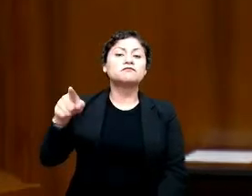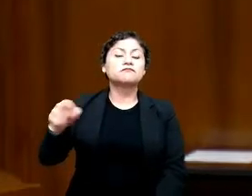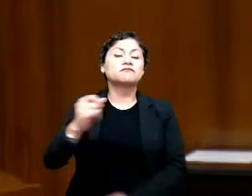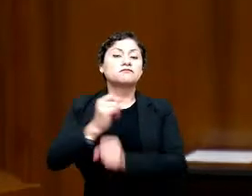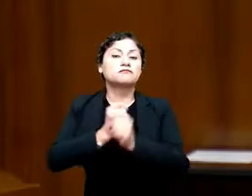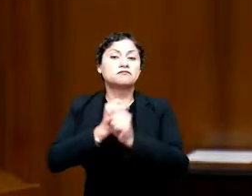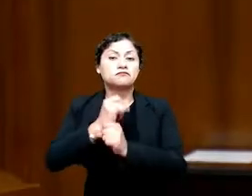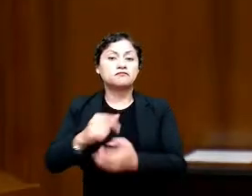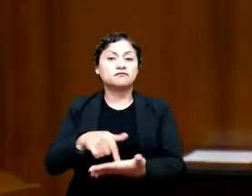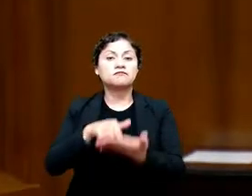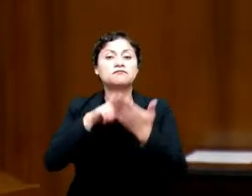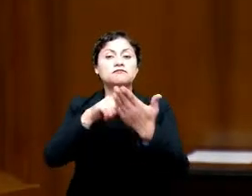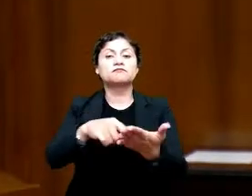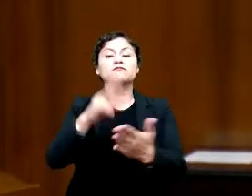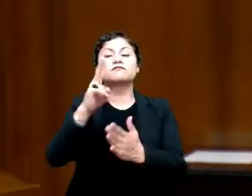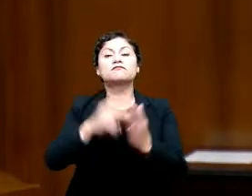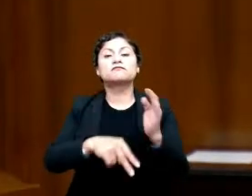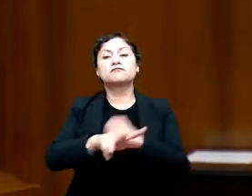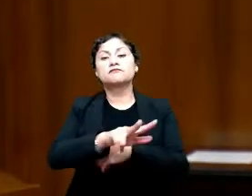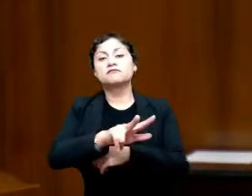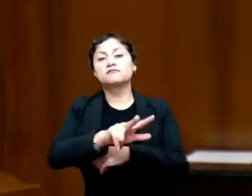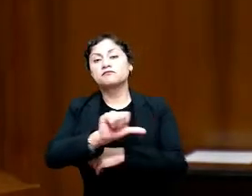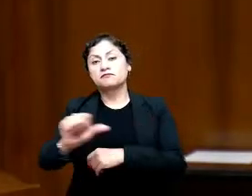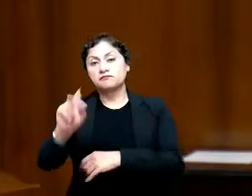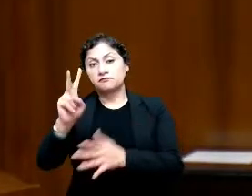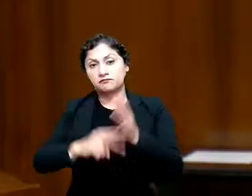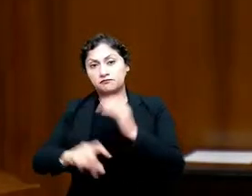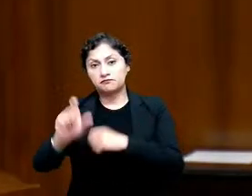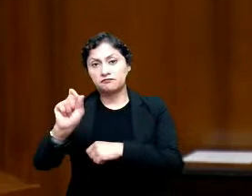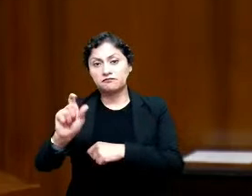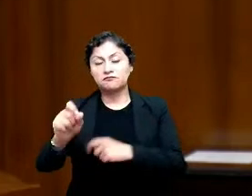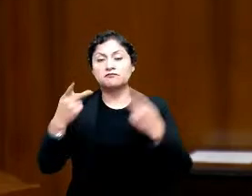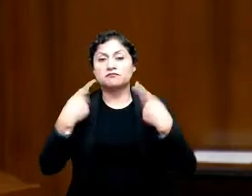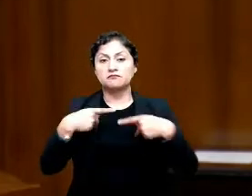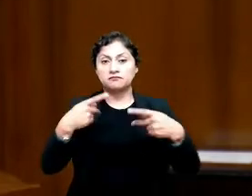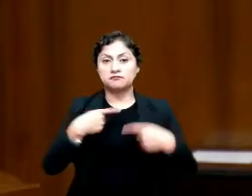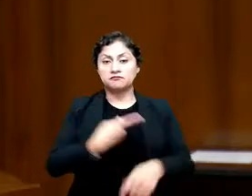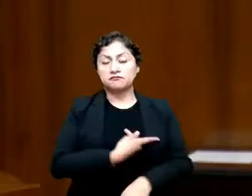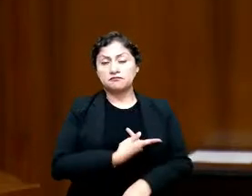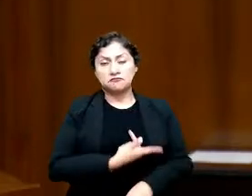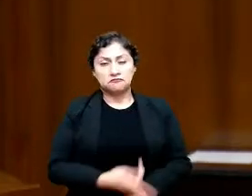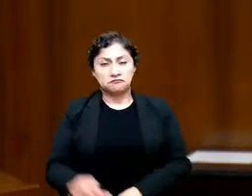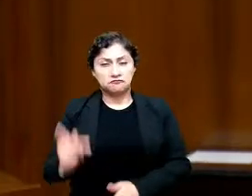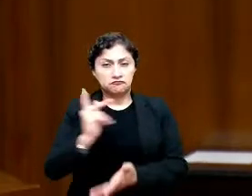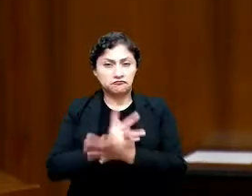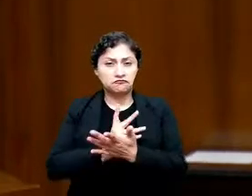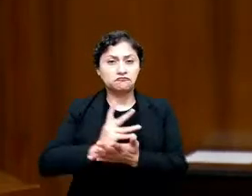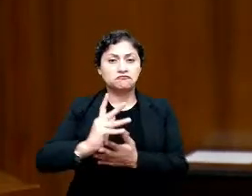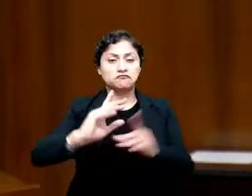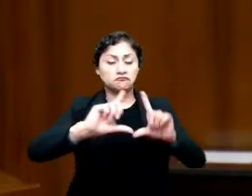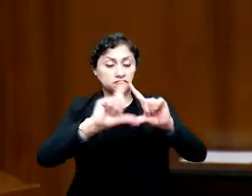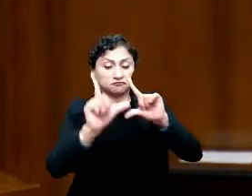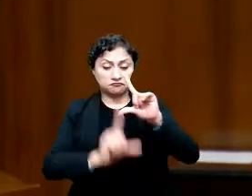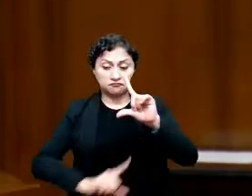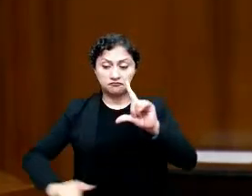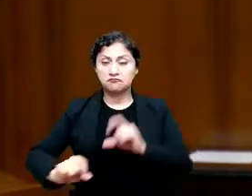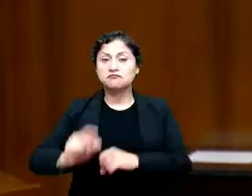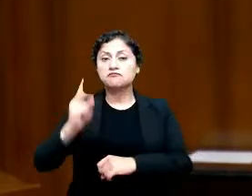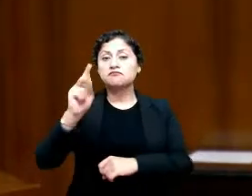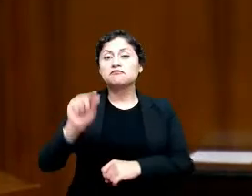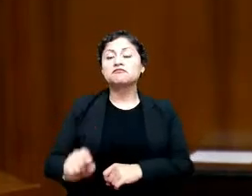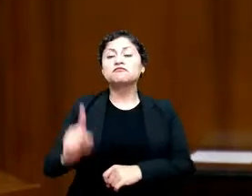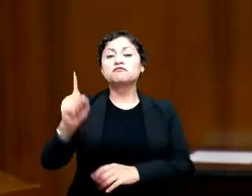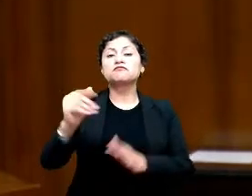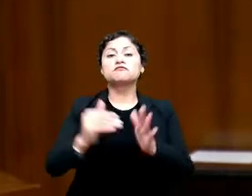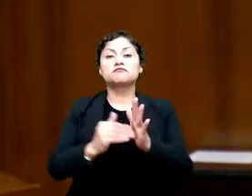el del 2008 al 2020, el número de personas en situación de pobreza extrema en México aumentó el 2.1 millones,